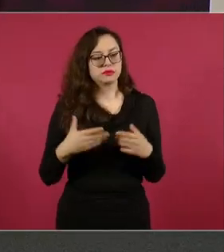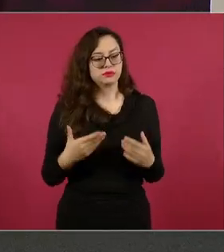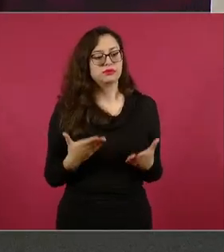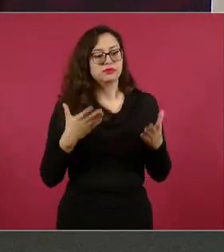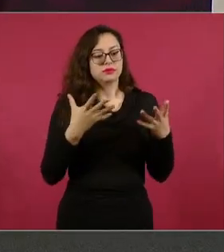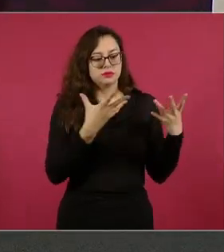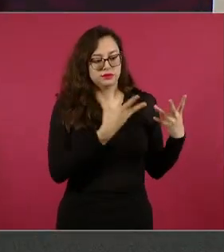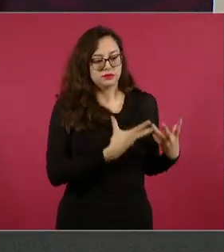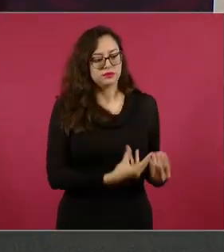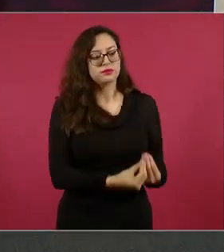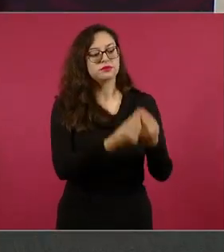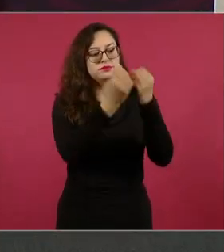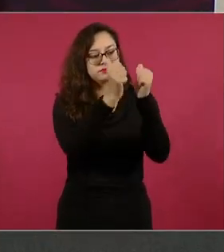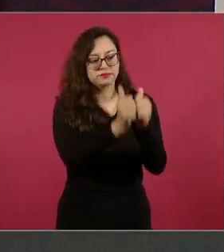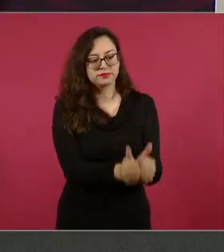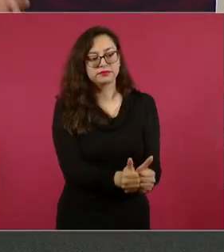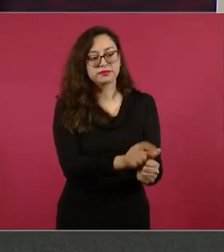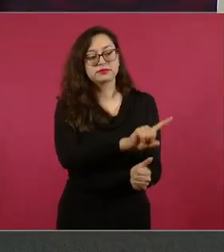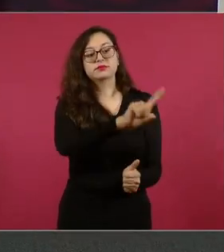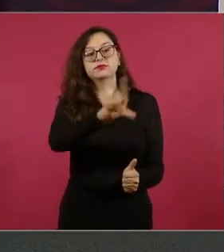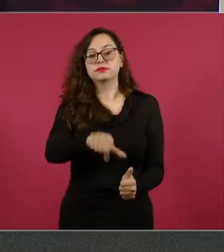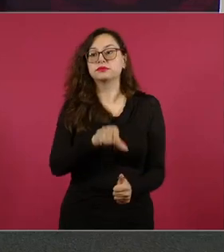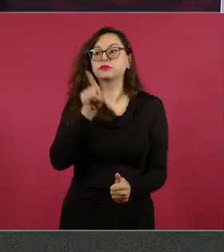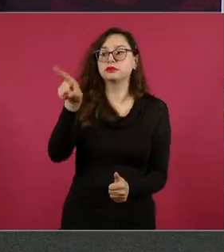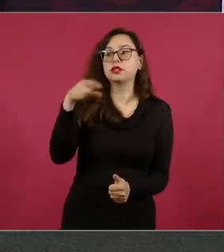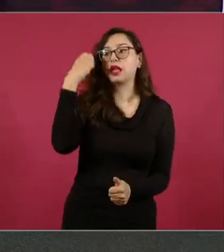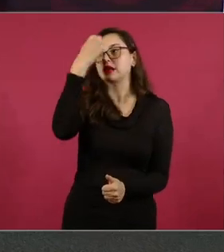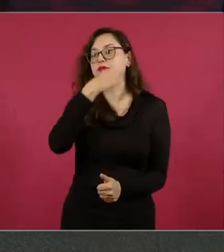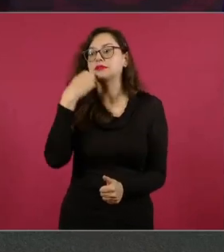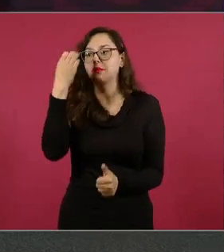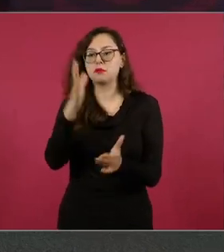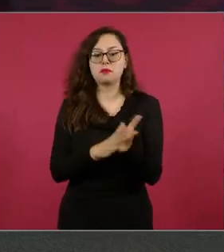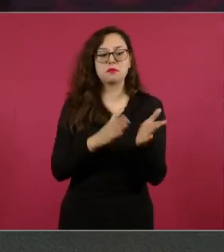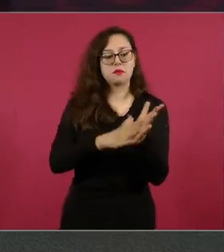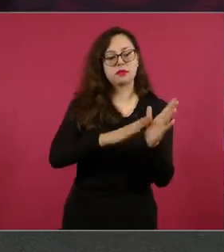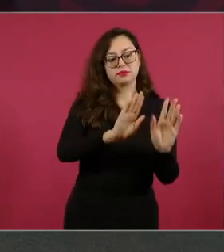el examen y